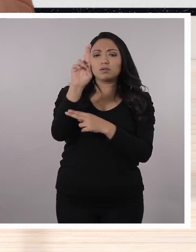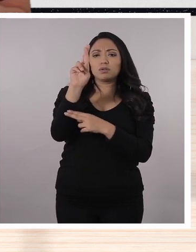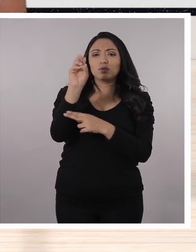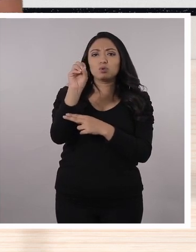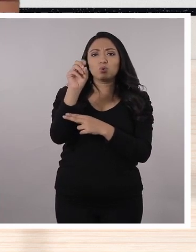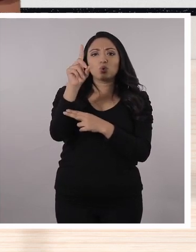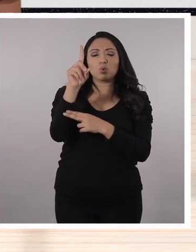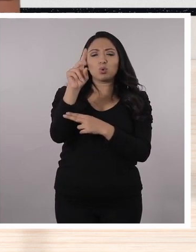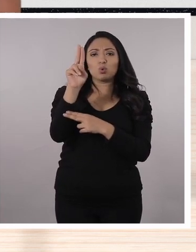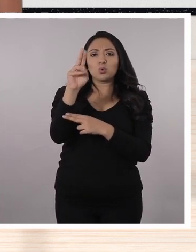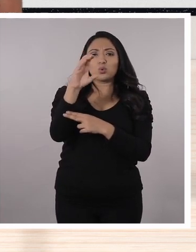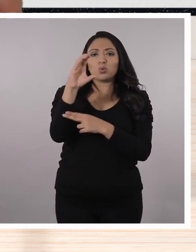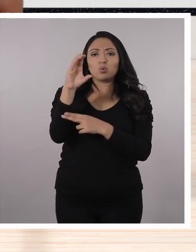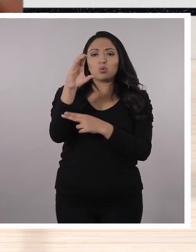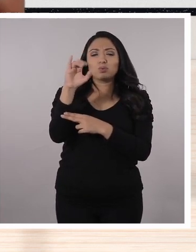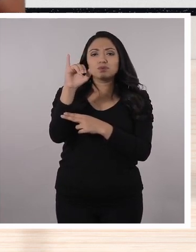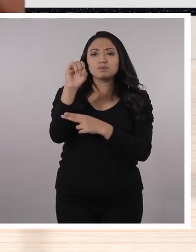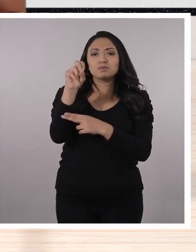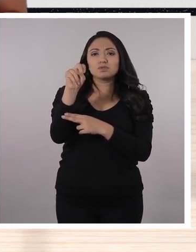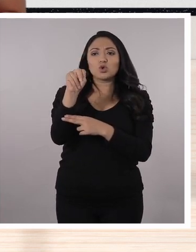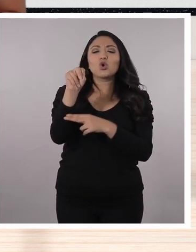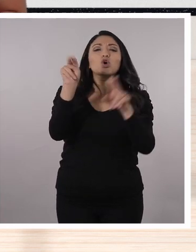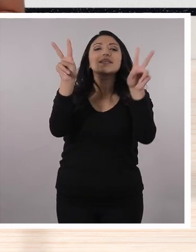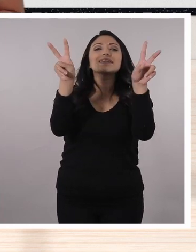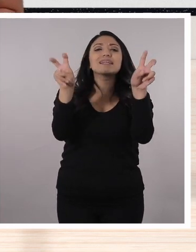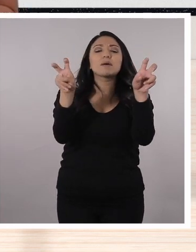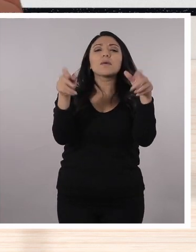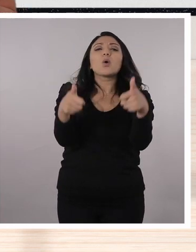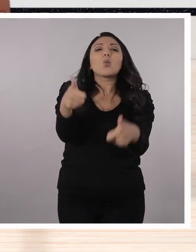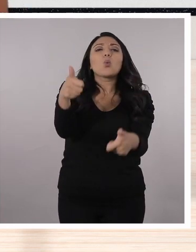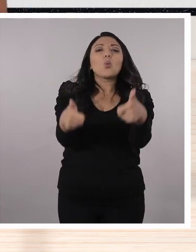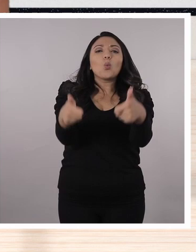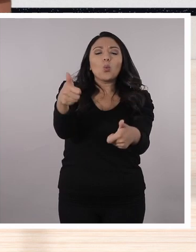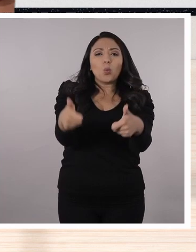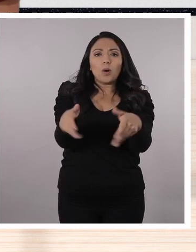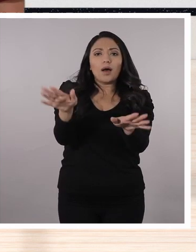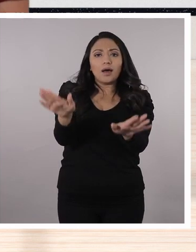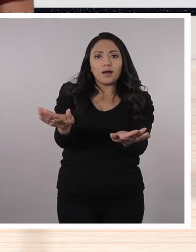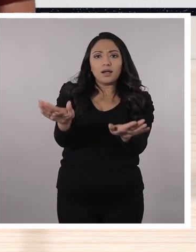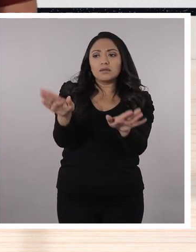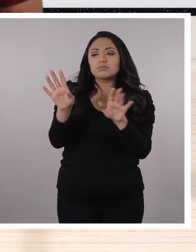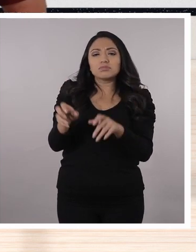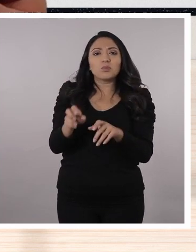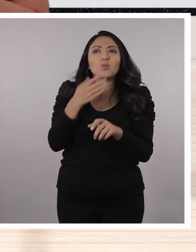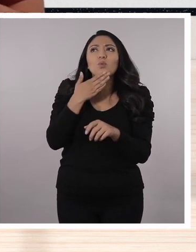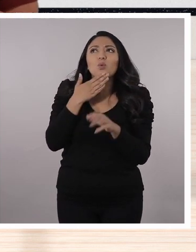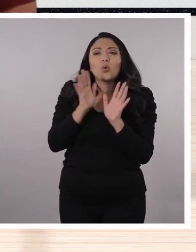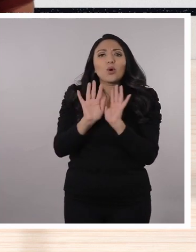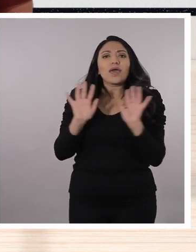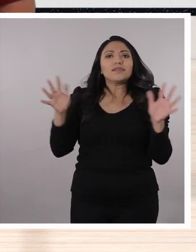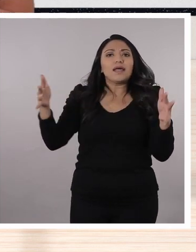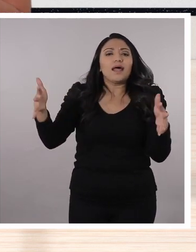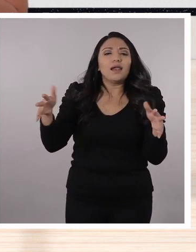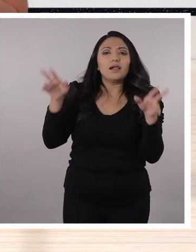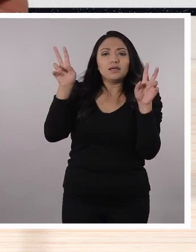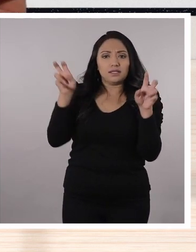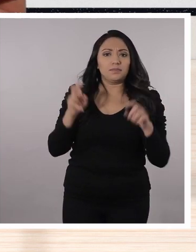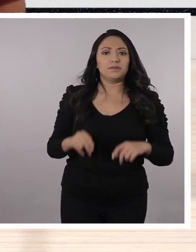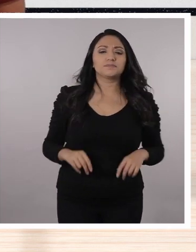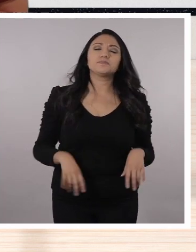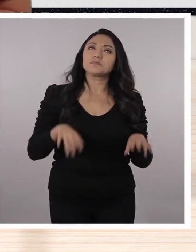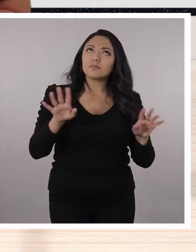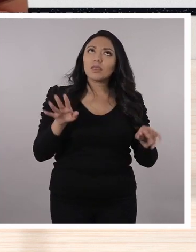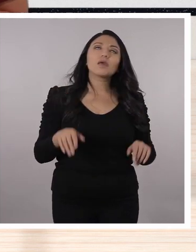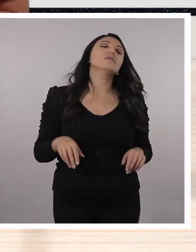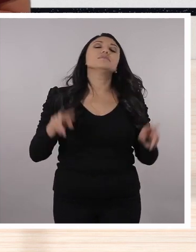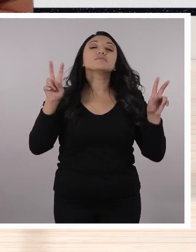aquí introducimos el tema. Tenemos que saber cuál es el tema que nosotros queremos desarrollar o que es de nuestro